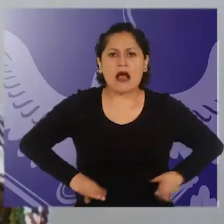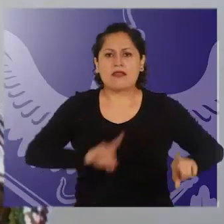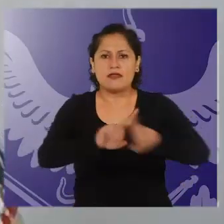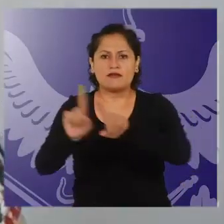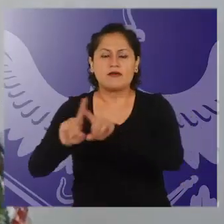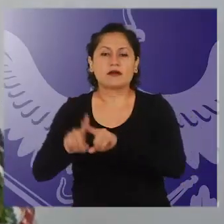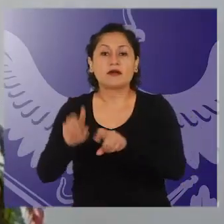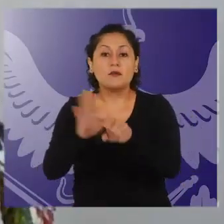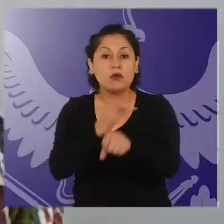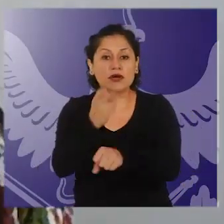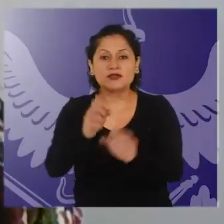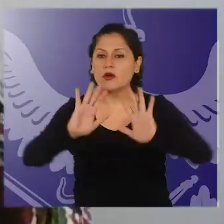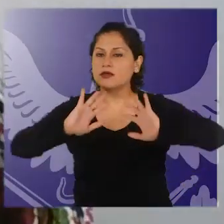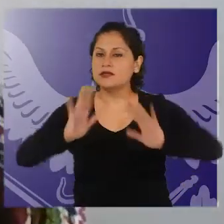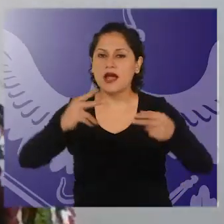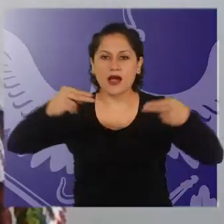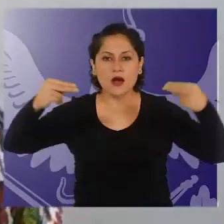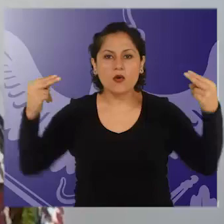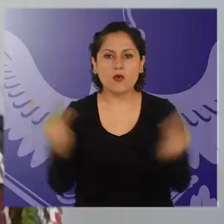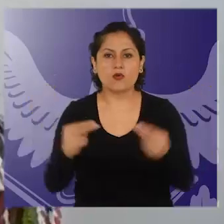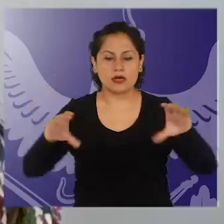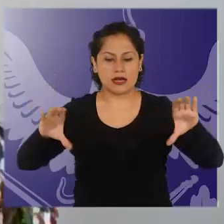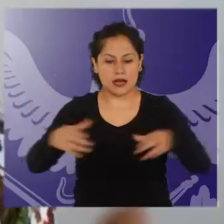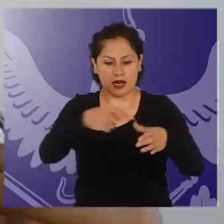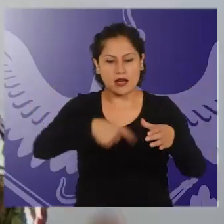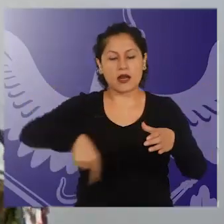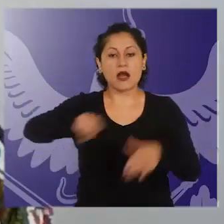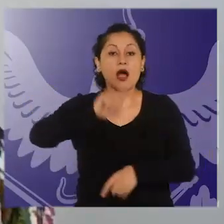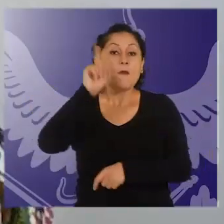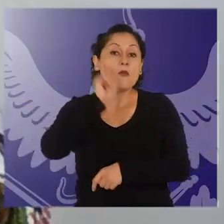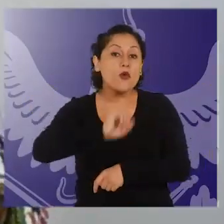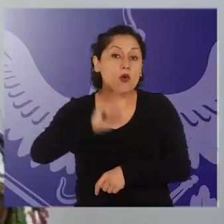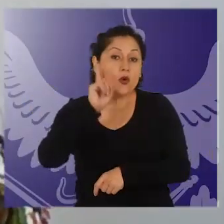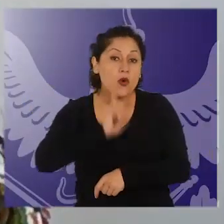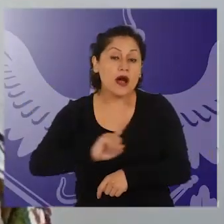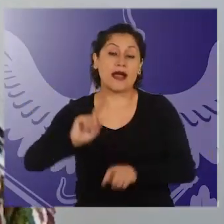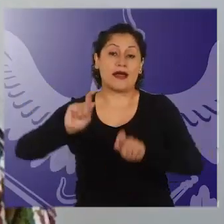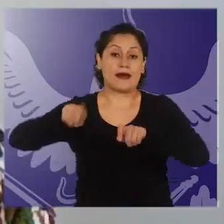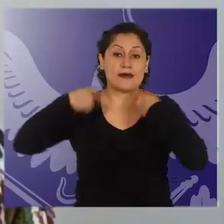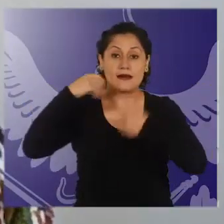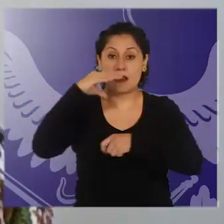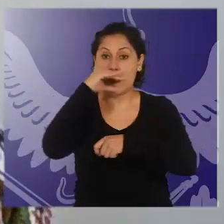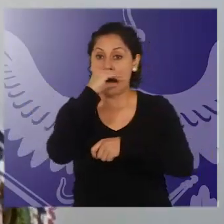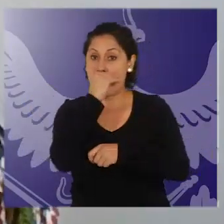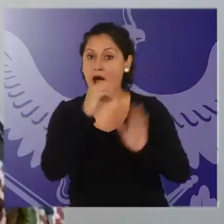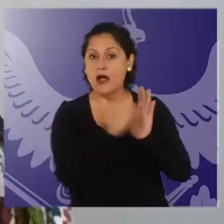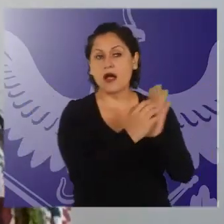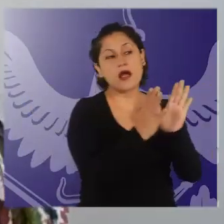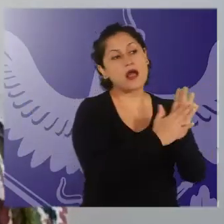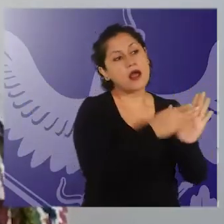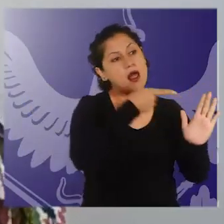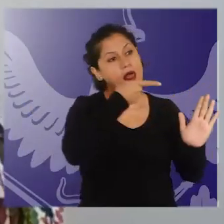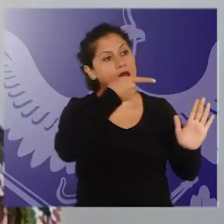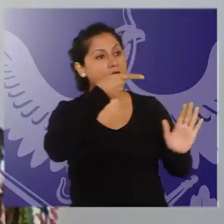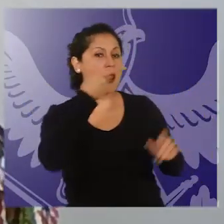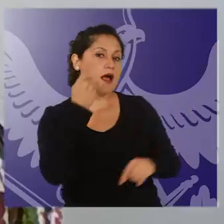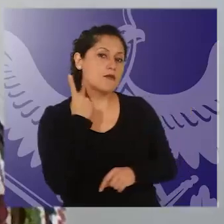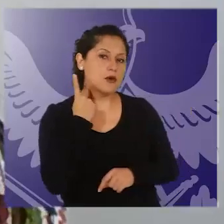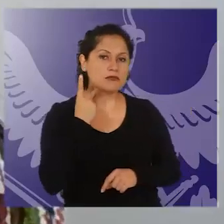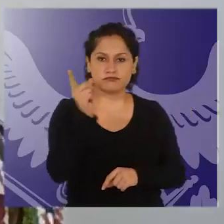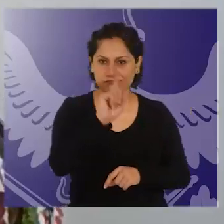atraviesa también. Es necesario que el pueblo y las mujeres afromexicanas seamos incluidas más allá del